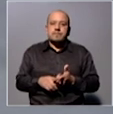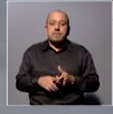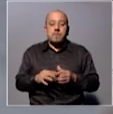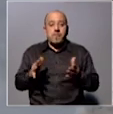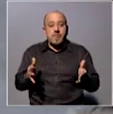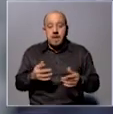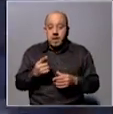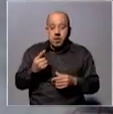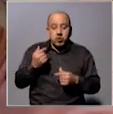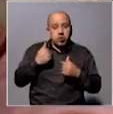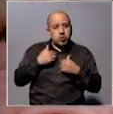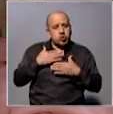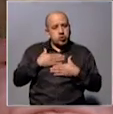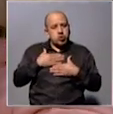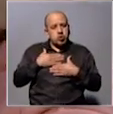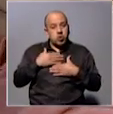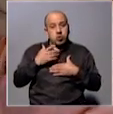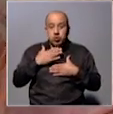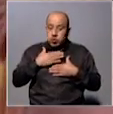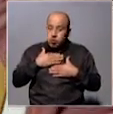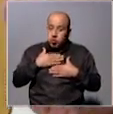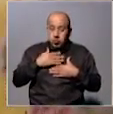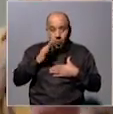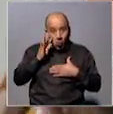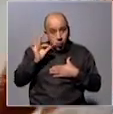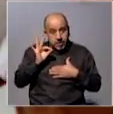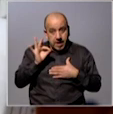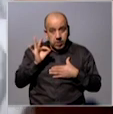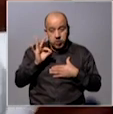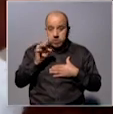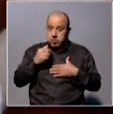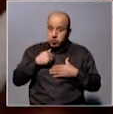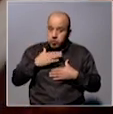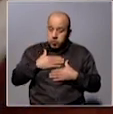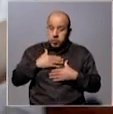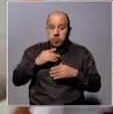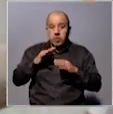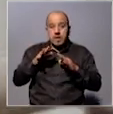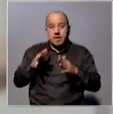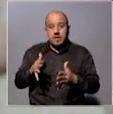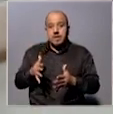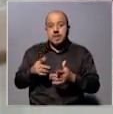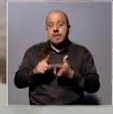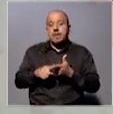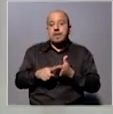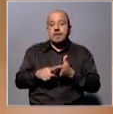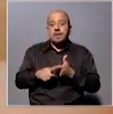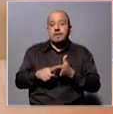una de las cosas que nos hemos cuidado particularmente de que